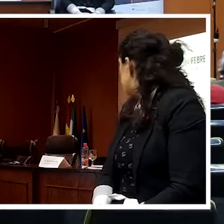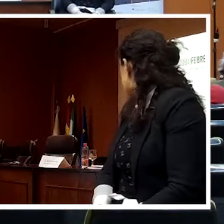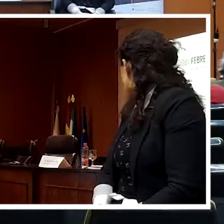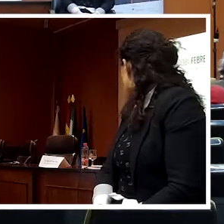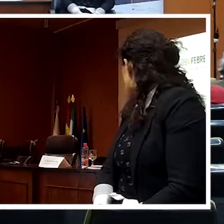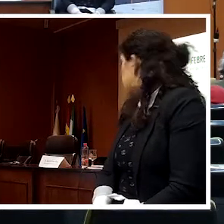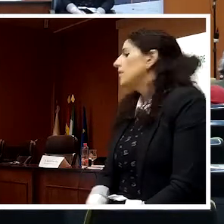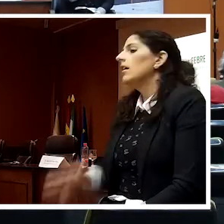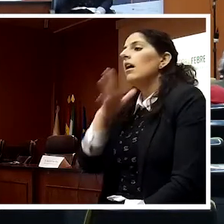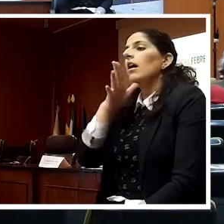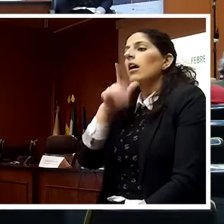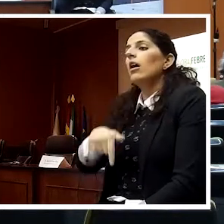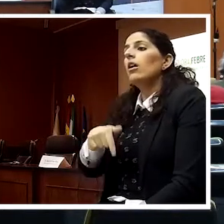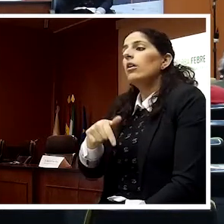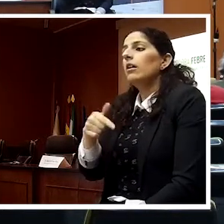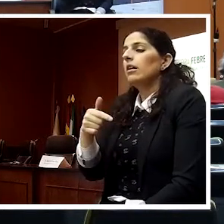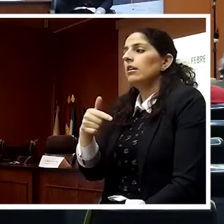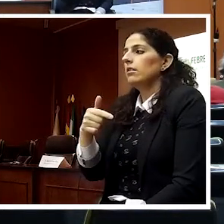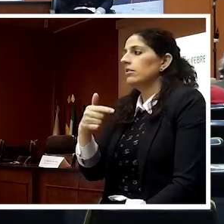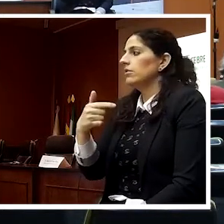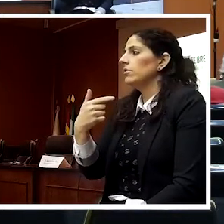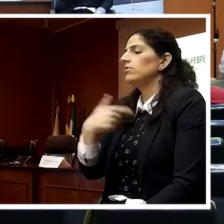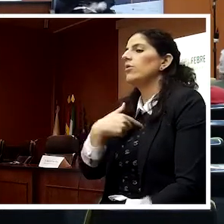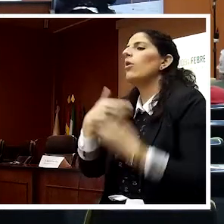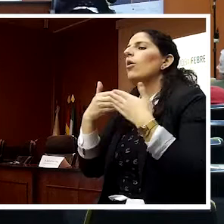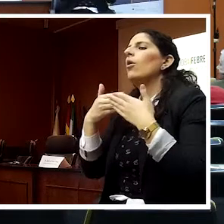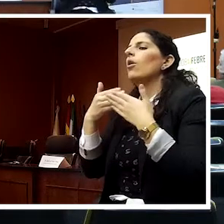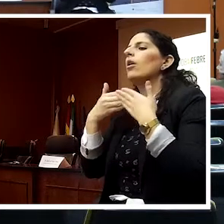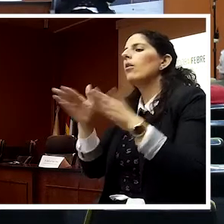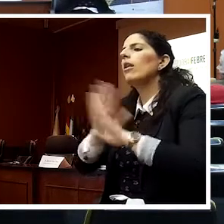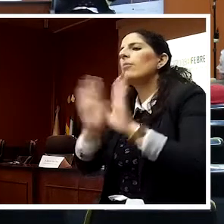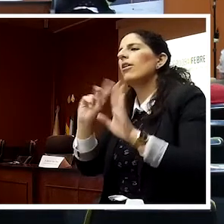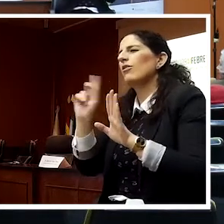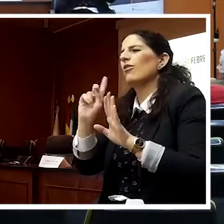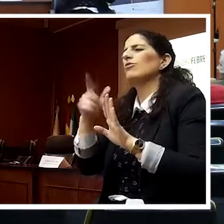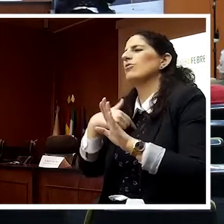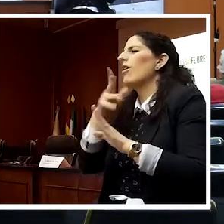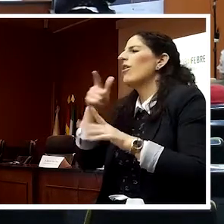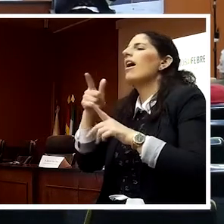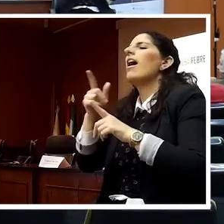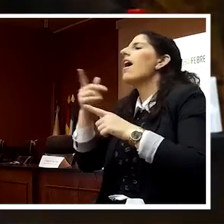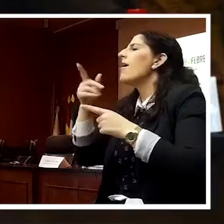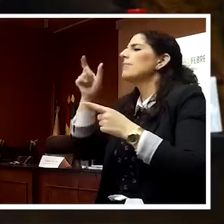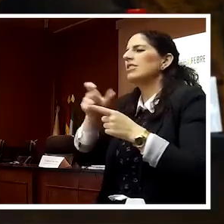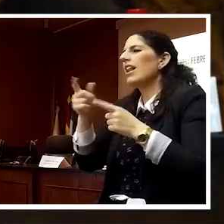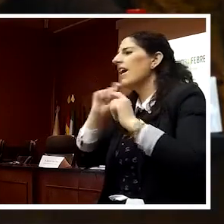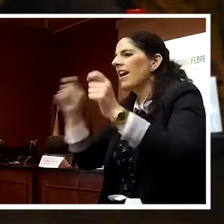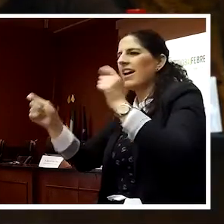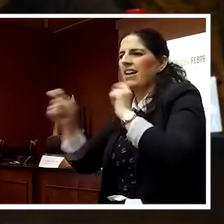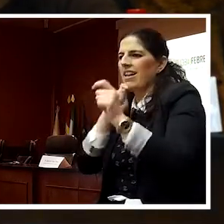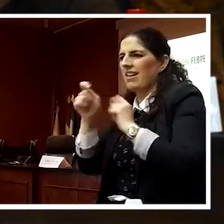Bueno, y yo ahora voy a hacer de, no solo inaugurar, sino que voy a hacer de moderadora de una mesa que tiene